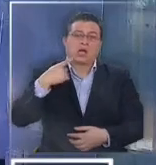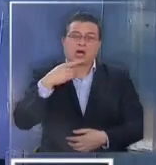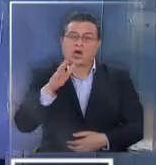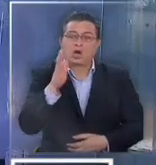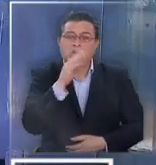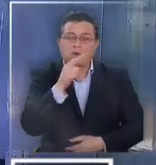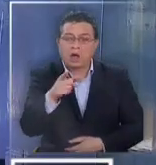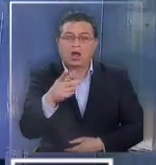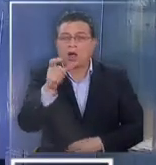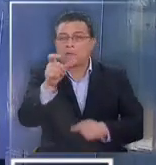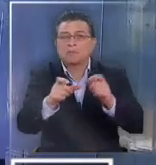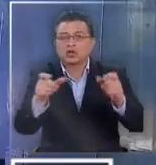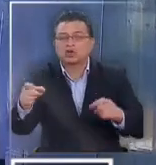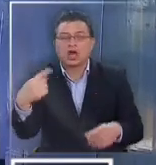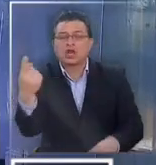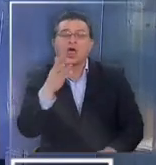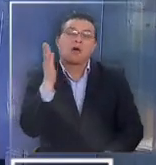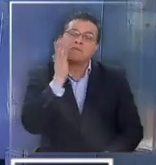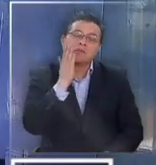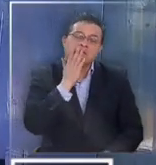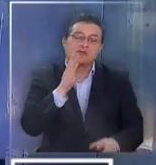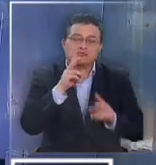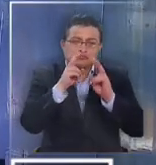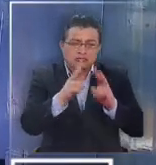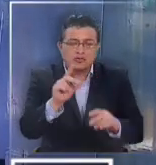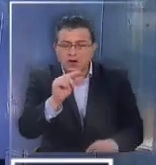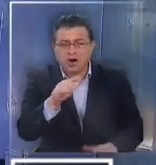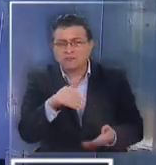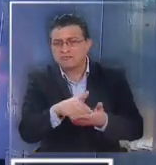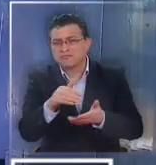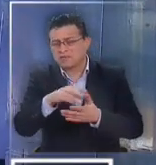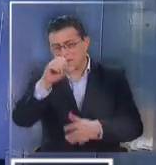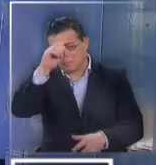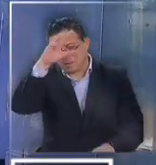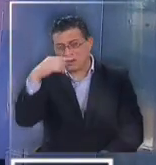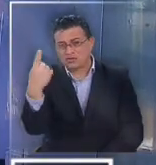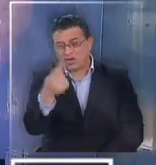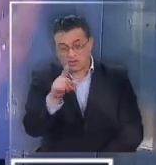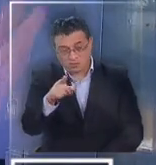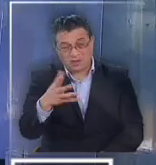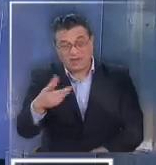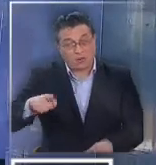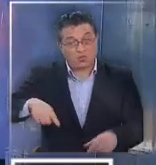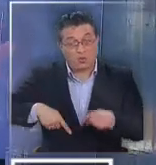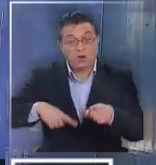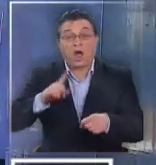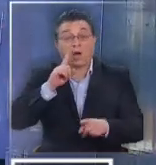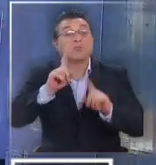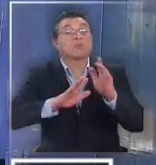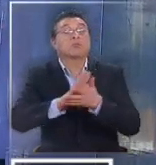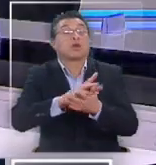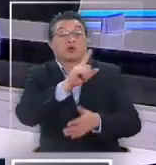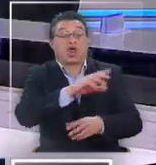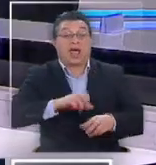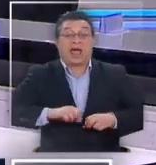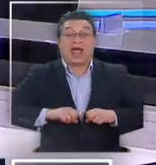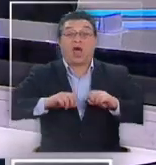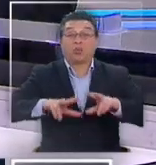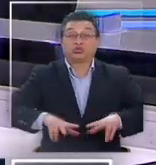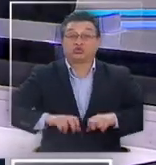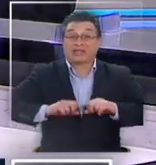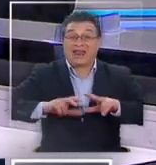la ciudadanía que no sea todo lo querido y respetado que es que es que debiera ser entiendo que en países como australia por ejemplo donde